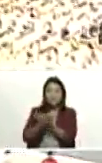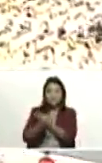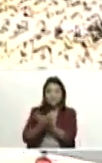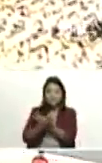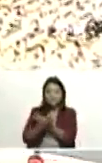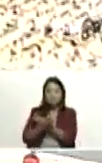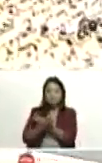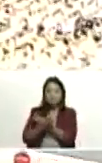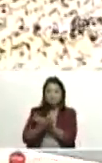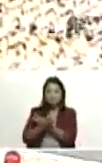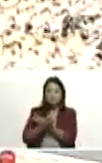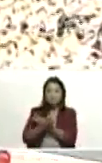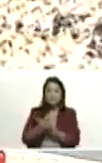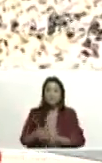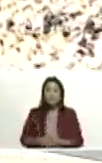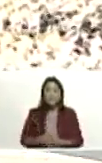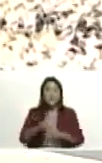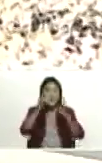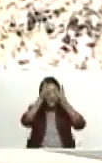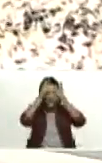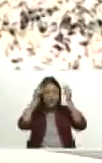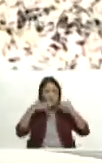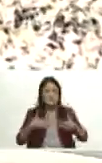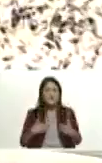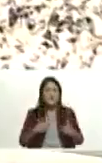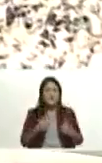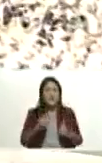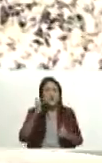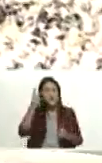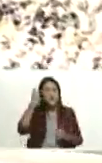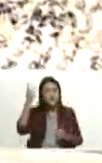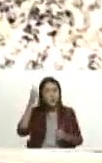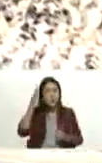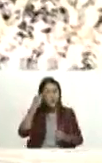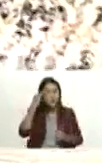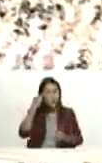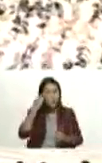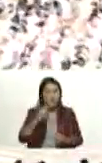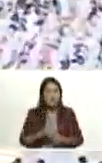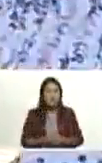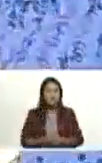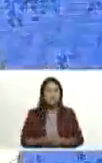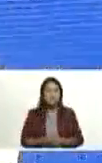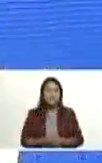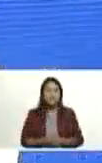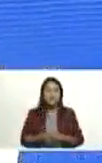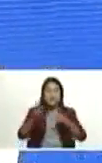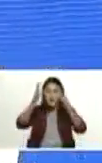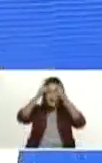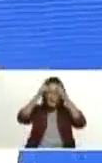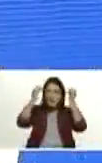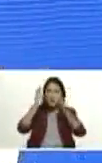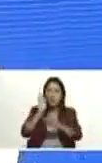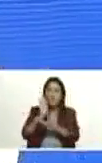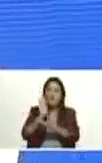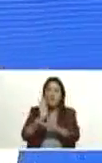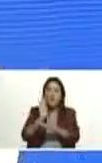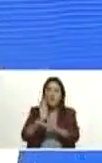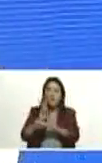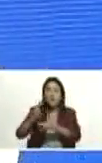traumatología, enfermería en salud mental integral, enfermería en cuidados